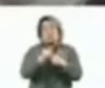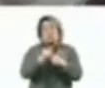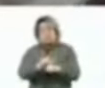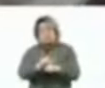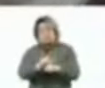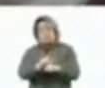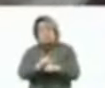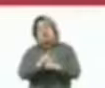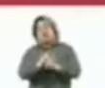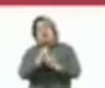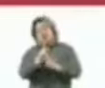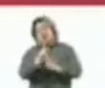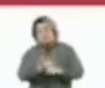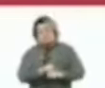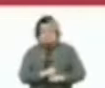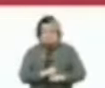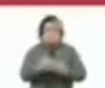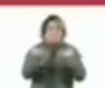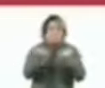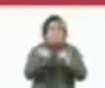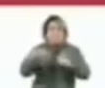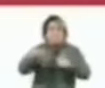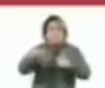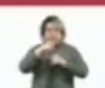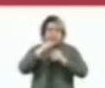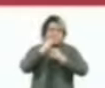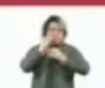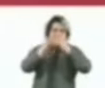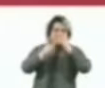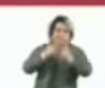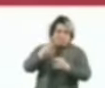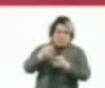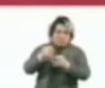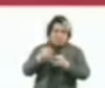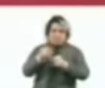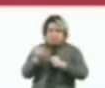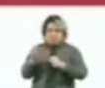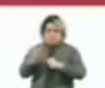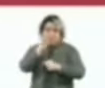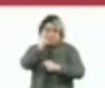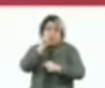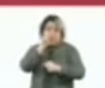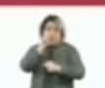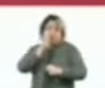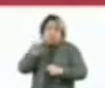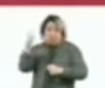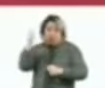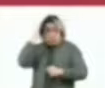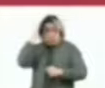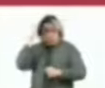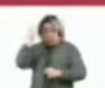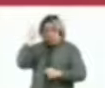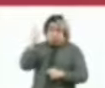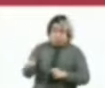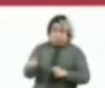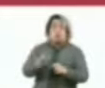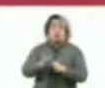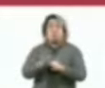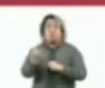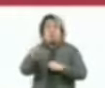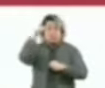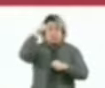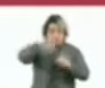queremos anunciarle a ustedes, a los medios de comunicación, que por disposición de la jefa de gobierno se otorgarán este